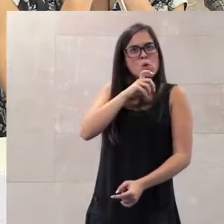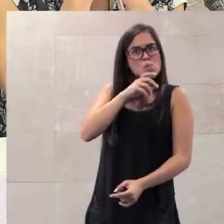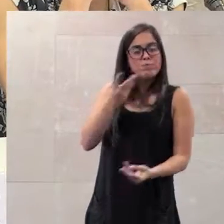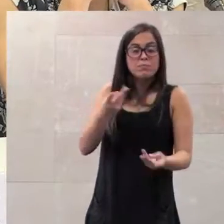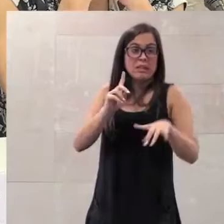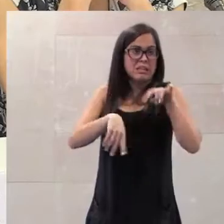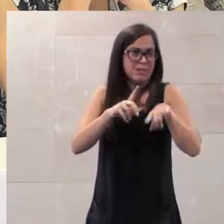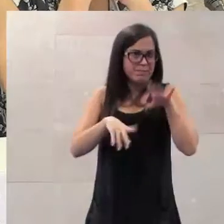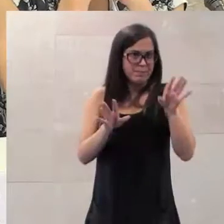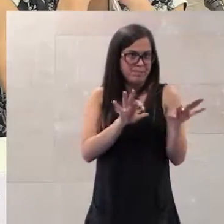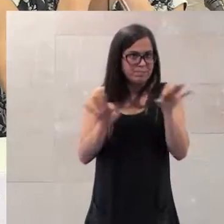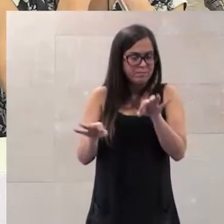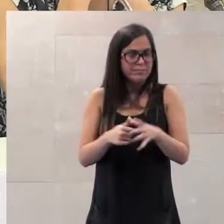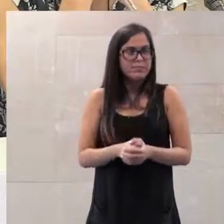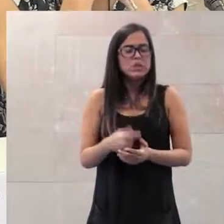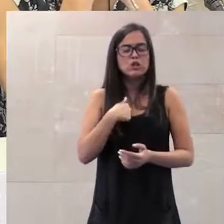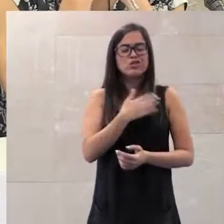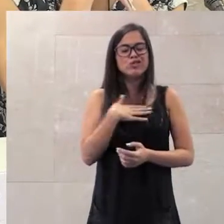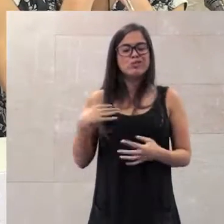todo, yo quiero